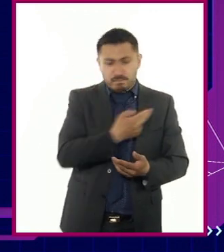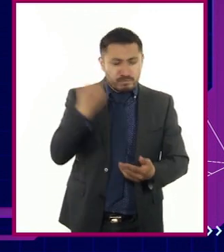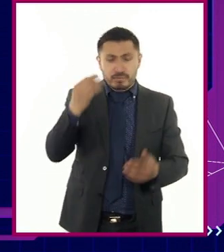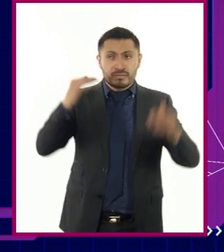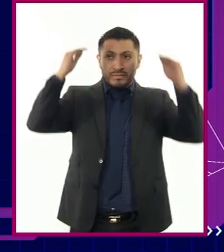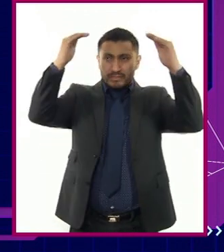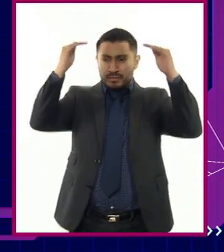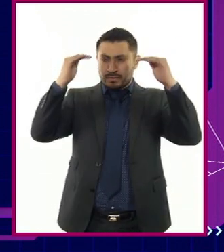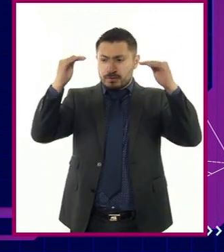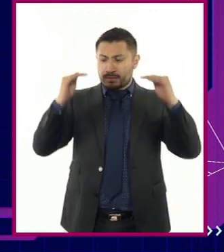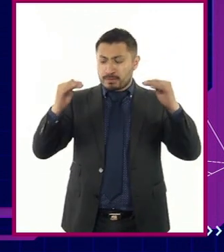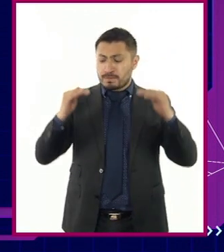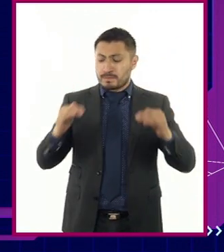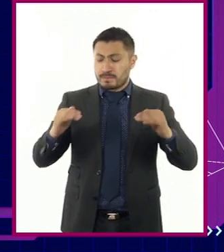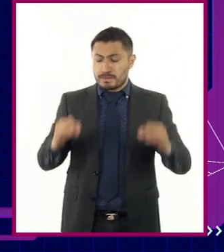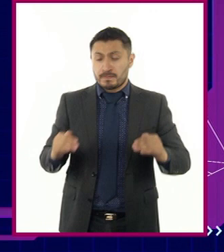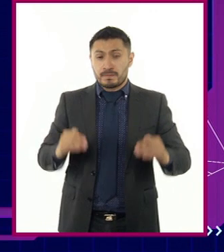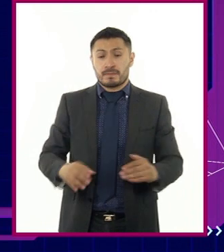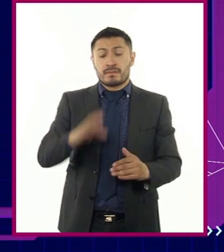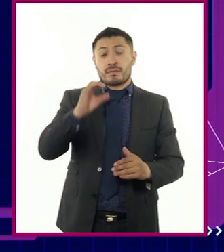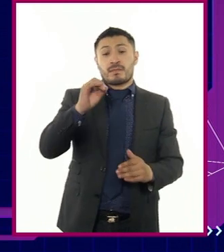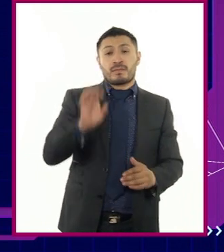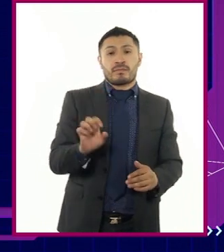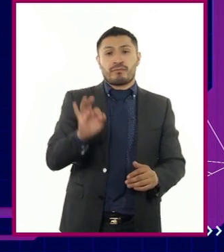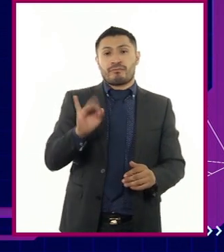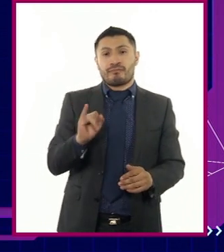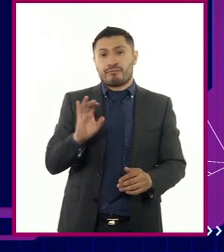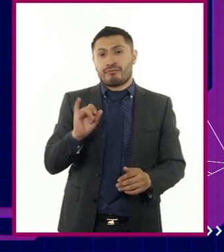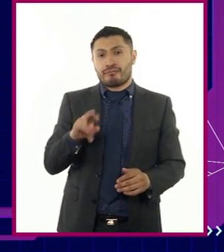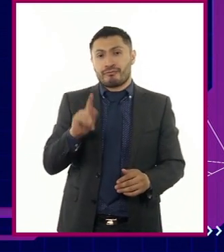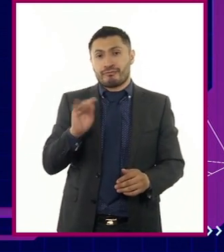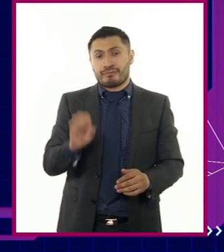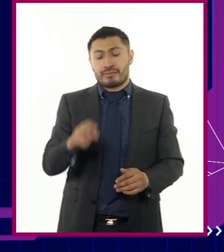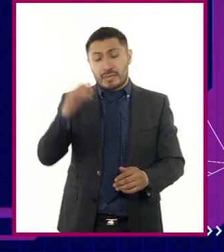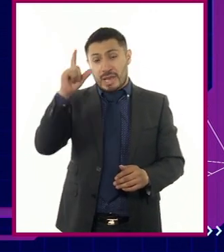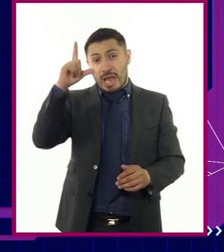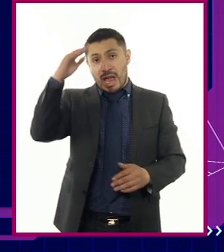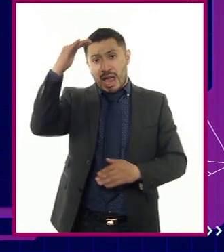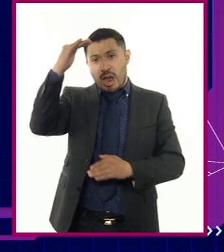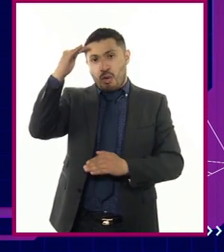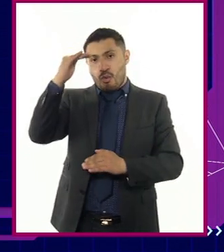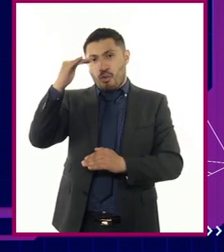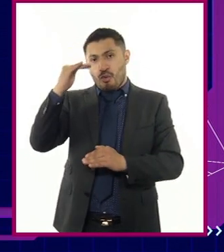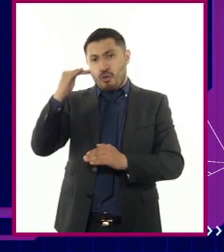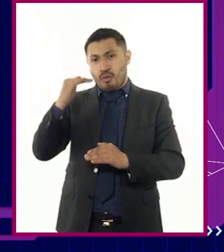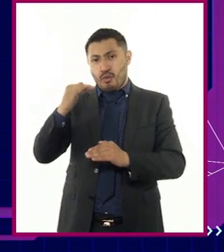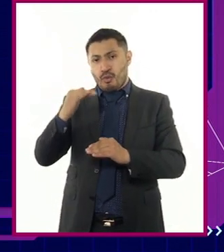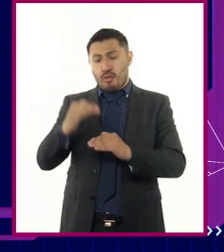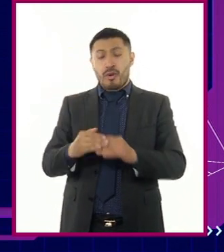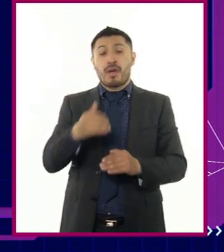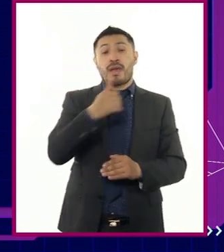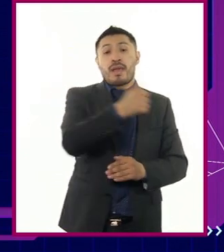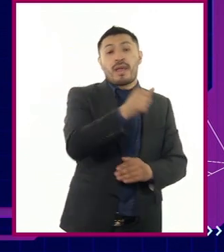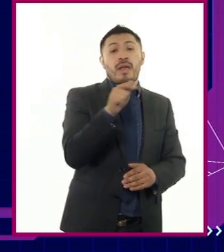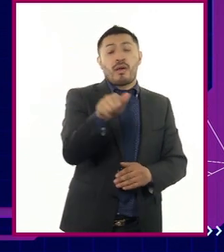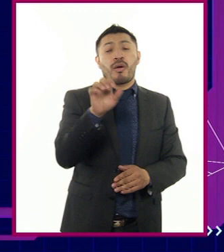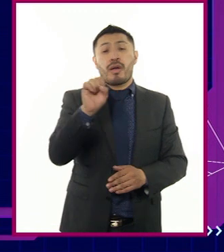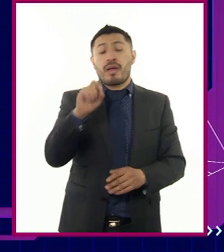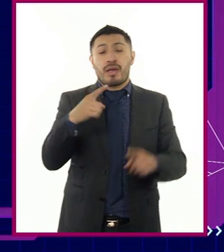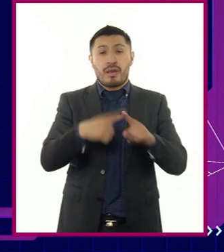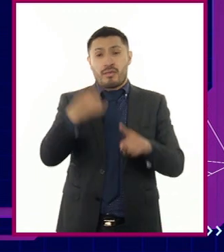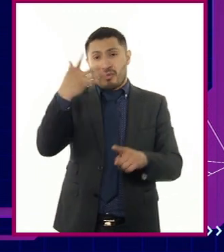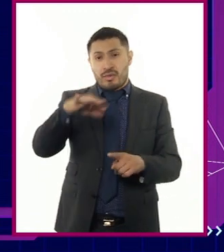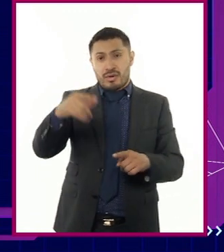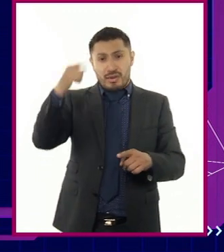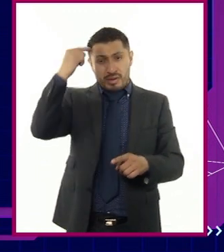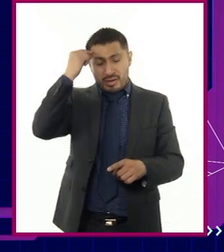hacia abajo, los coeficientes de la longitud de onda disminuyen y van desde 6.60 por 10 a la menos